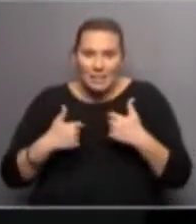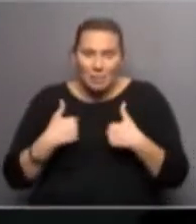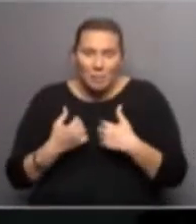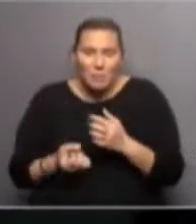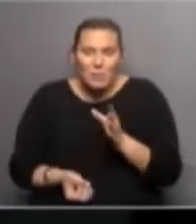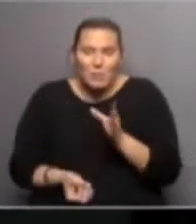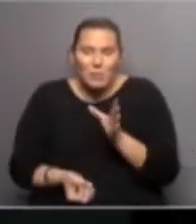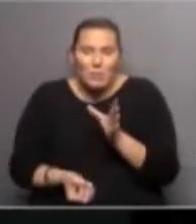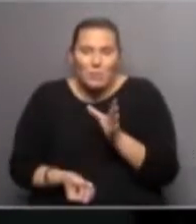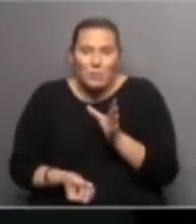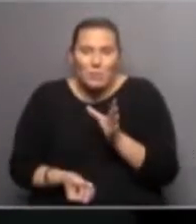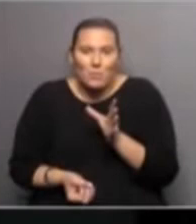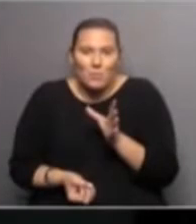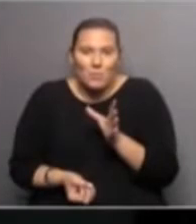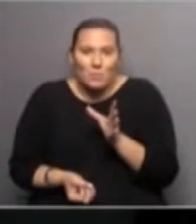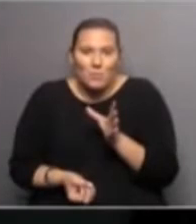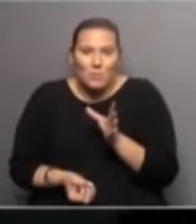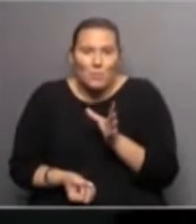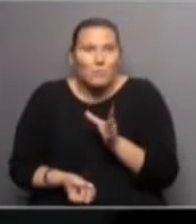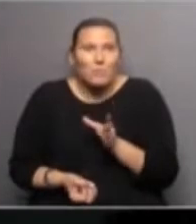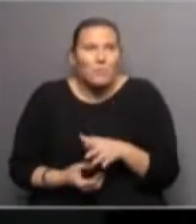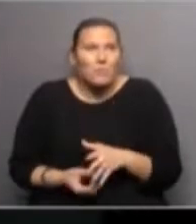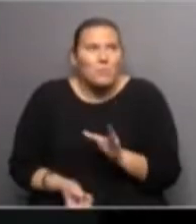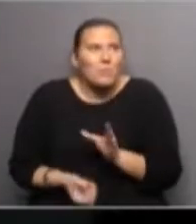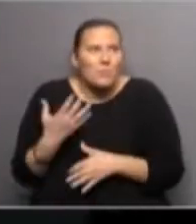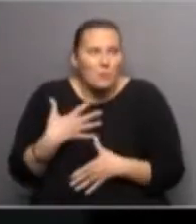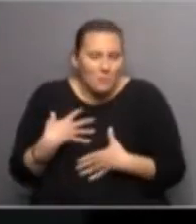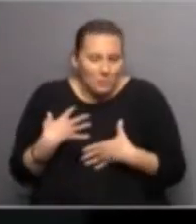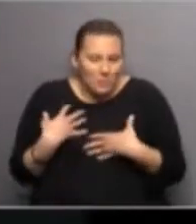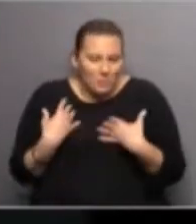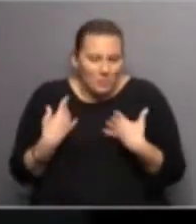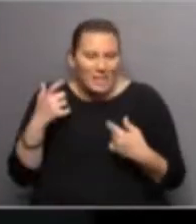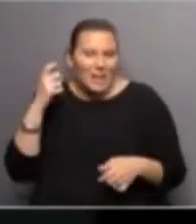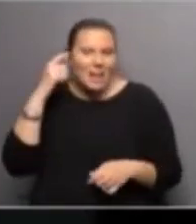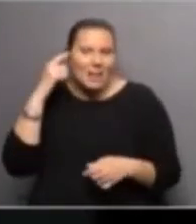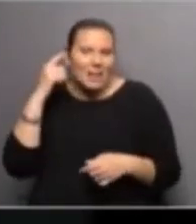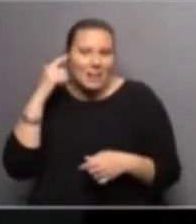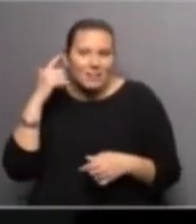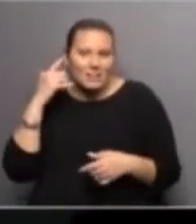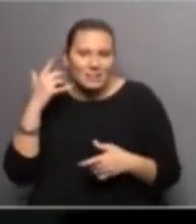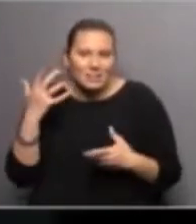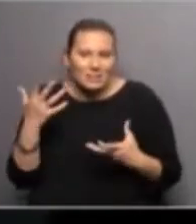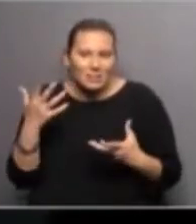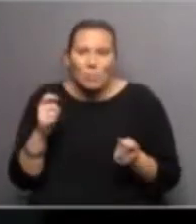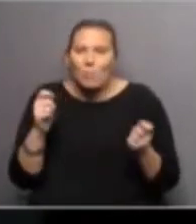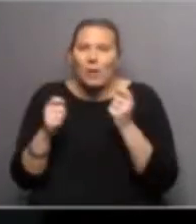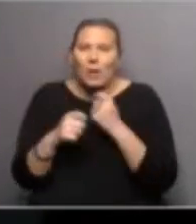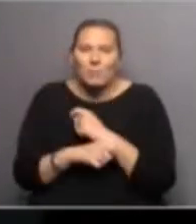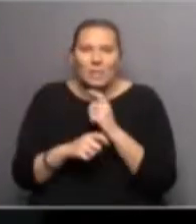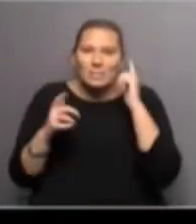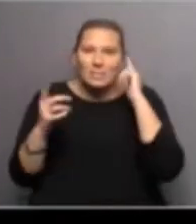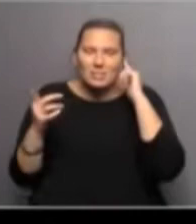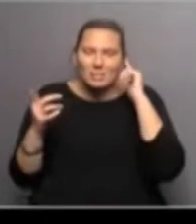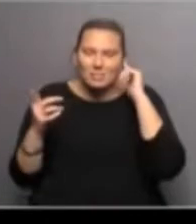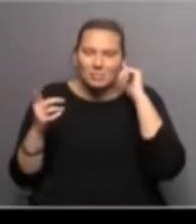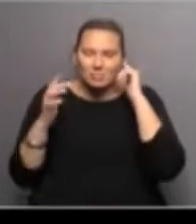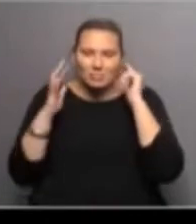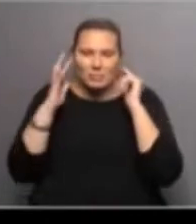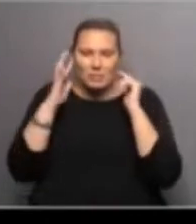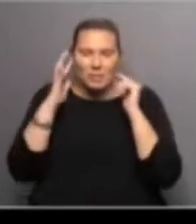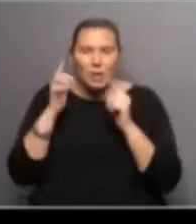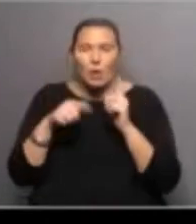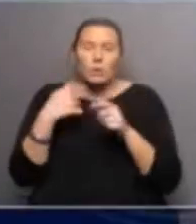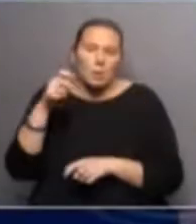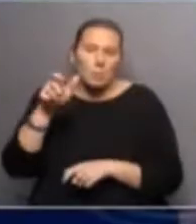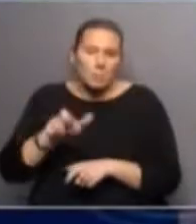digo, me renueva completamente, ¿no? La cabeza, como que cambias de chip, ¿verdad? Total. Como de repente hay